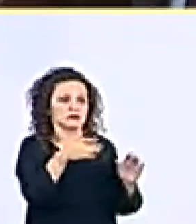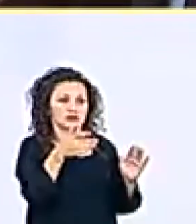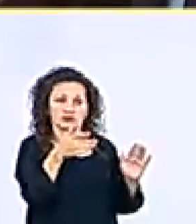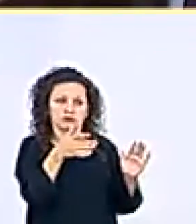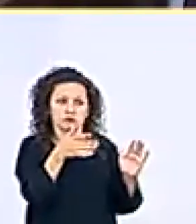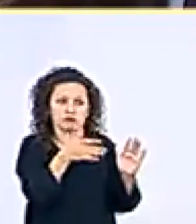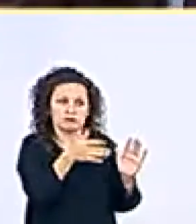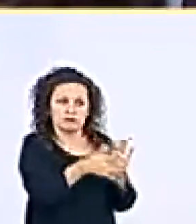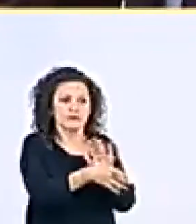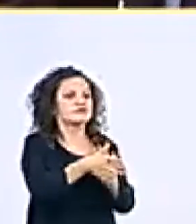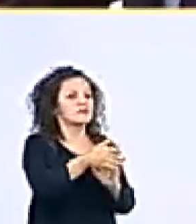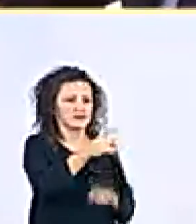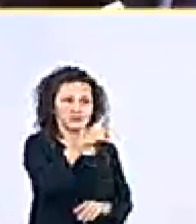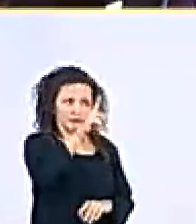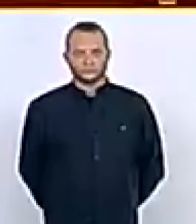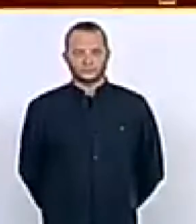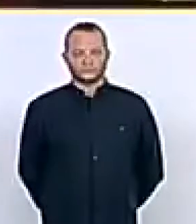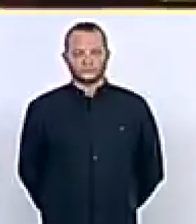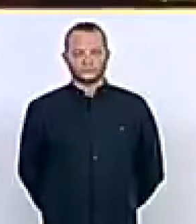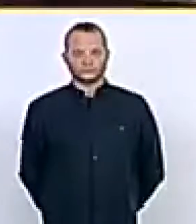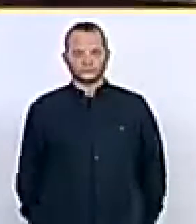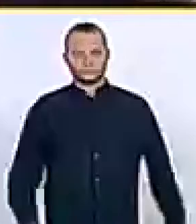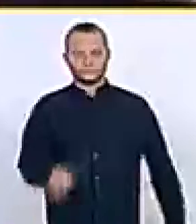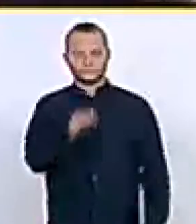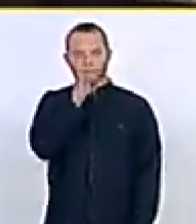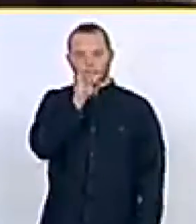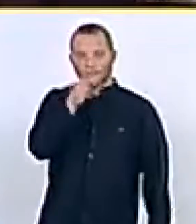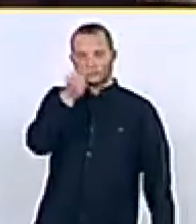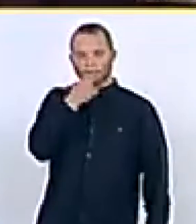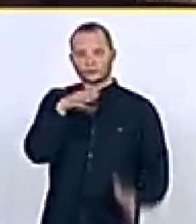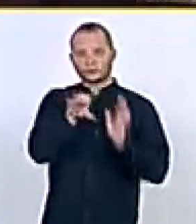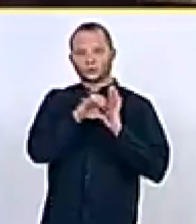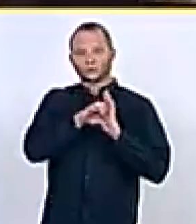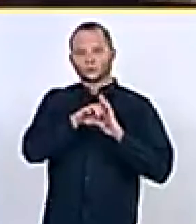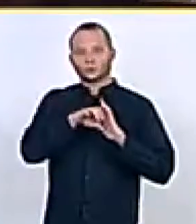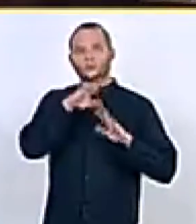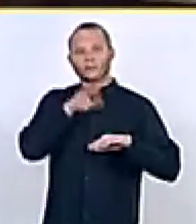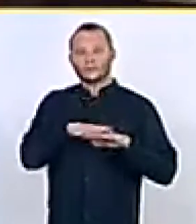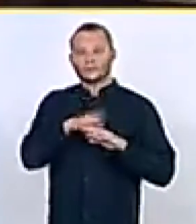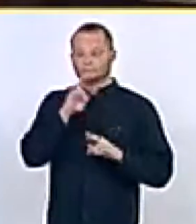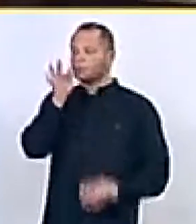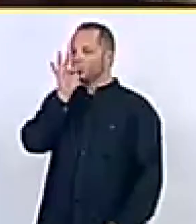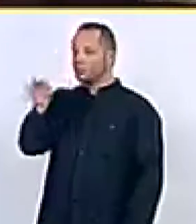plena de senador. Enhorabuena. ¿Juráis o prometéis acatar la Constitución? Sí, juro.